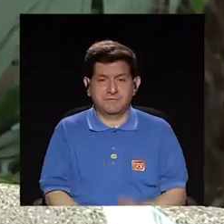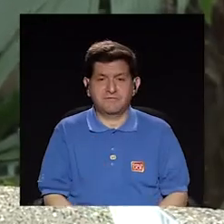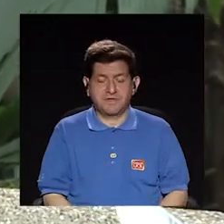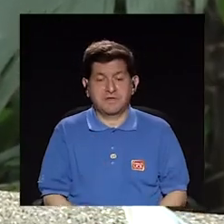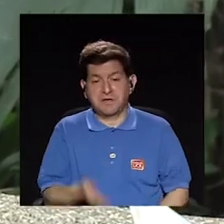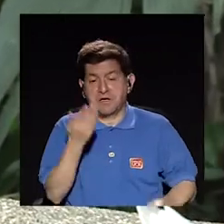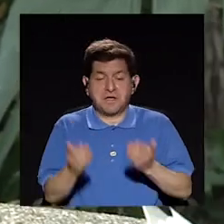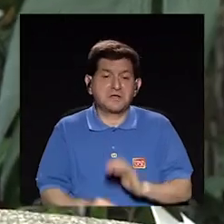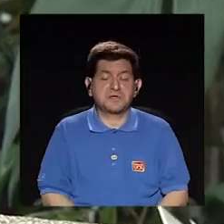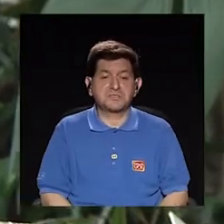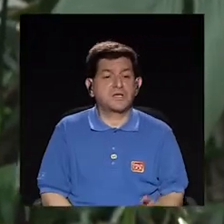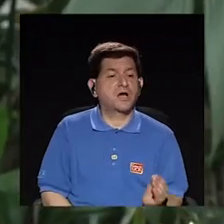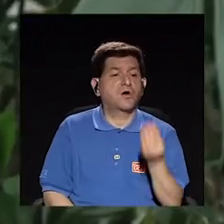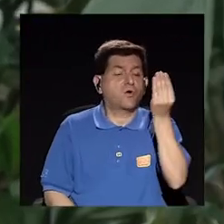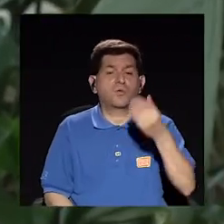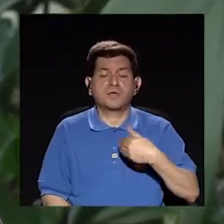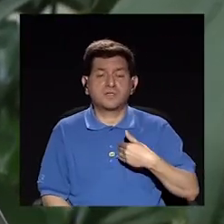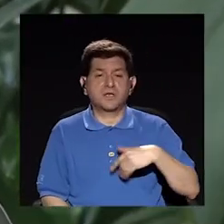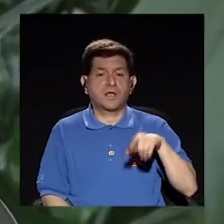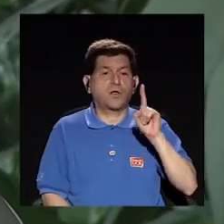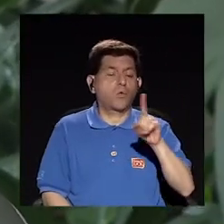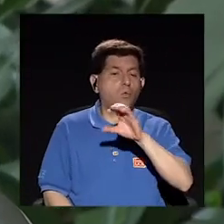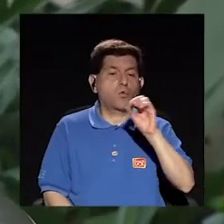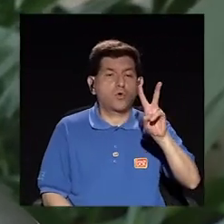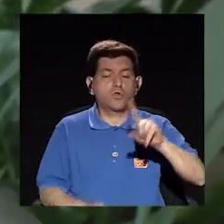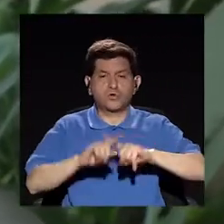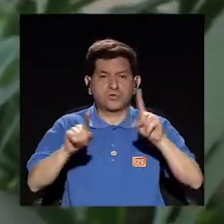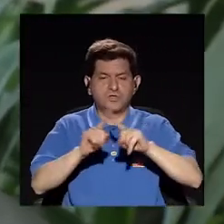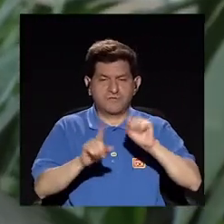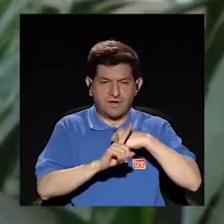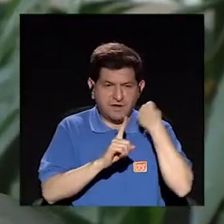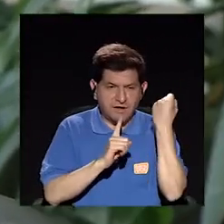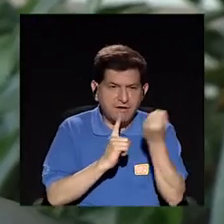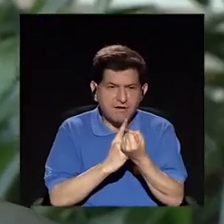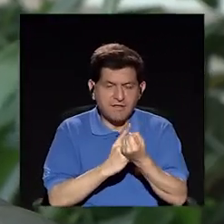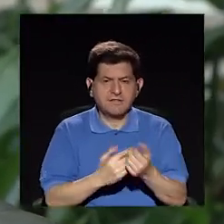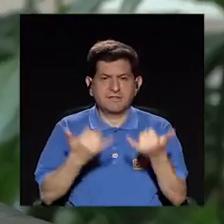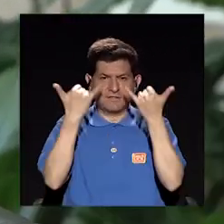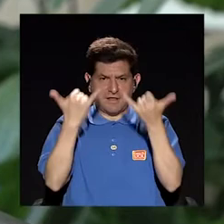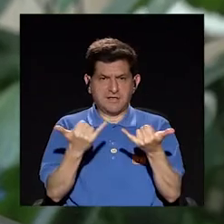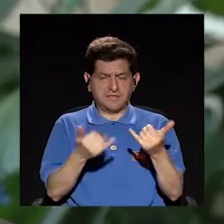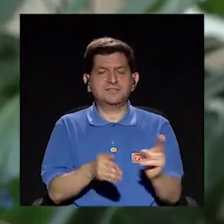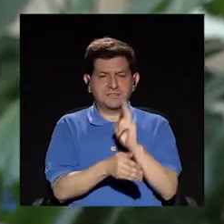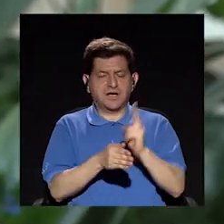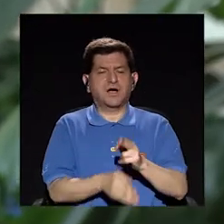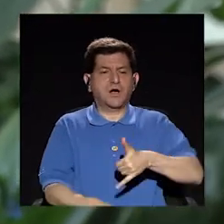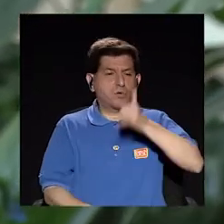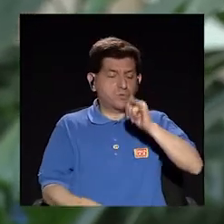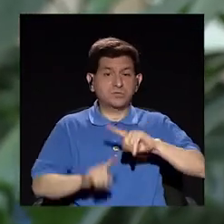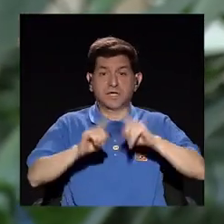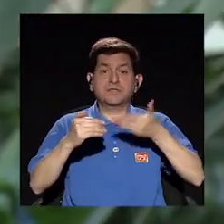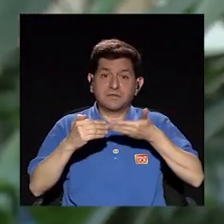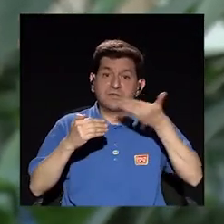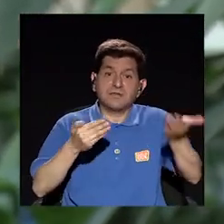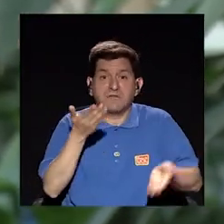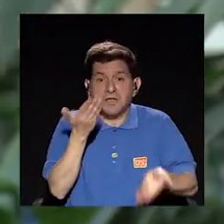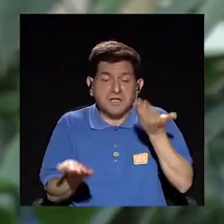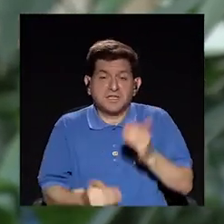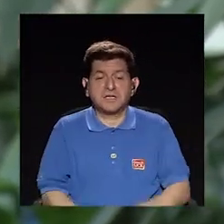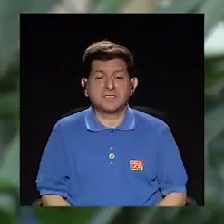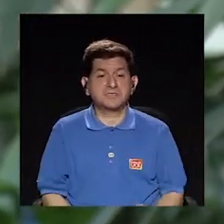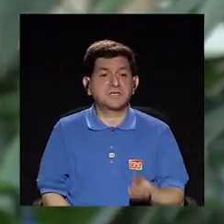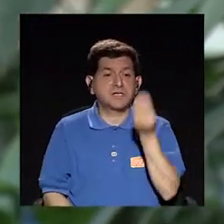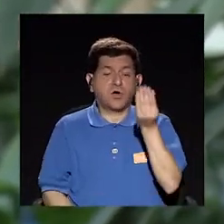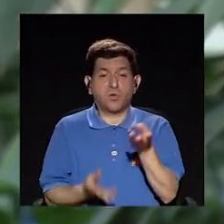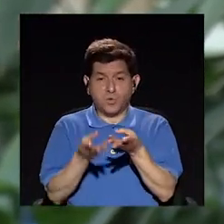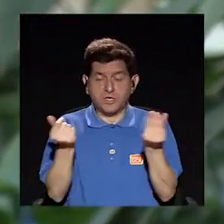si los chicos, por ejemplo, presentan uno o dos indicadores, definitivamente es consumo de alcohol. Hay muchas cosas que a los